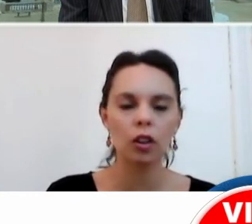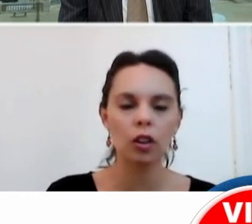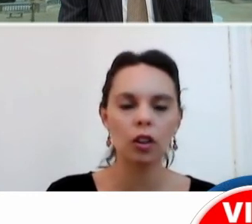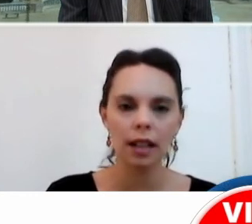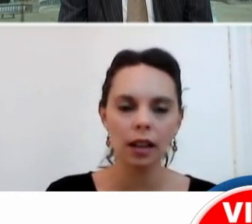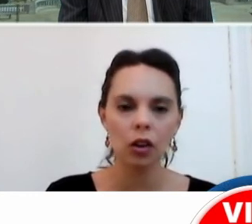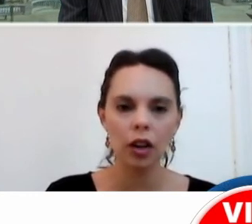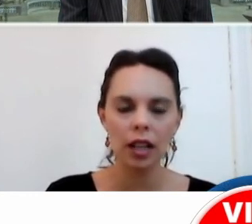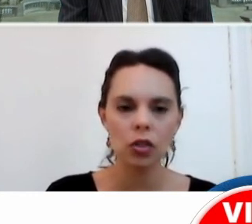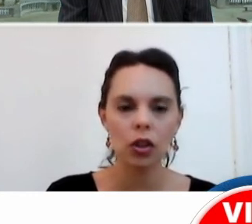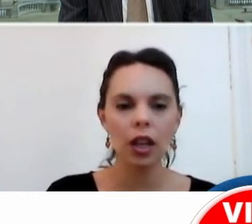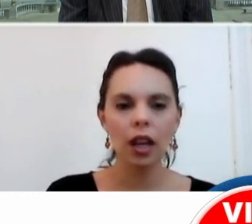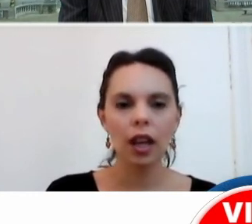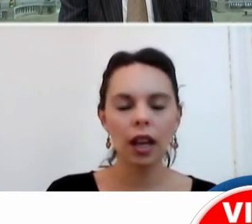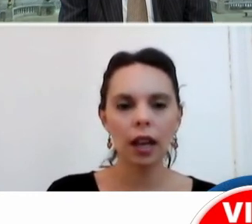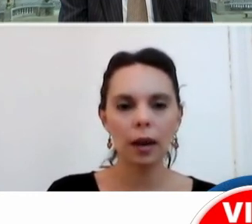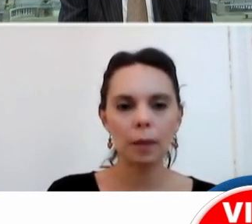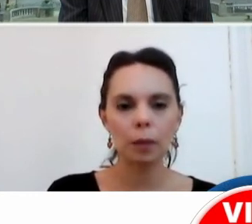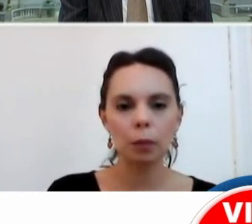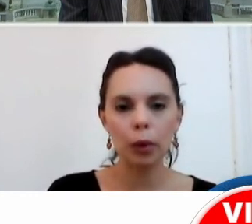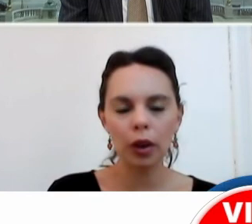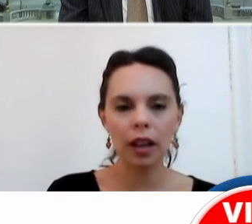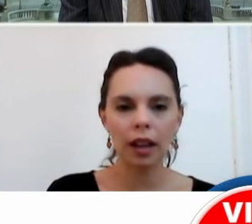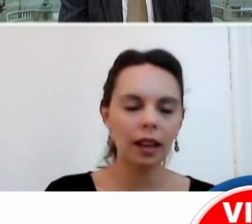se han podido avanzar en el Congreso.